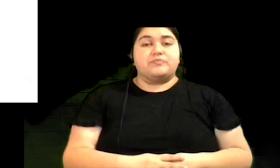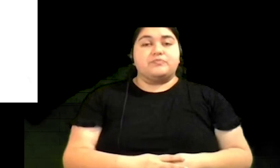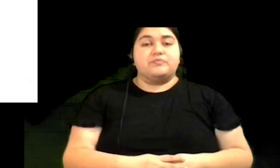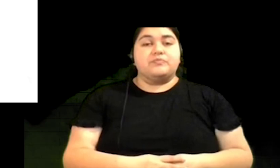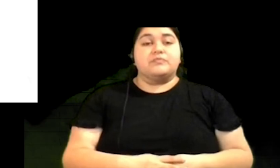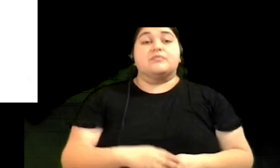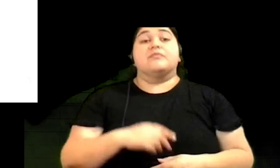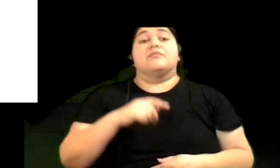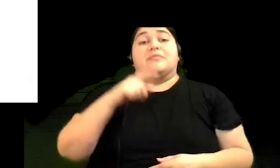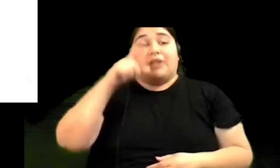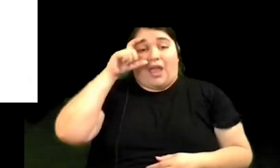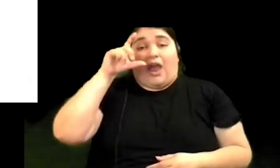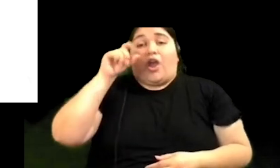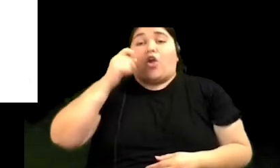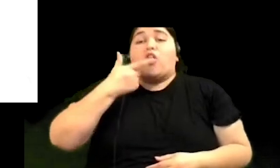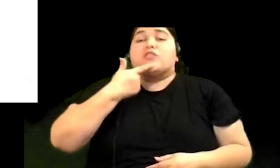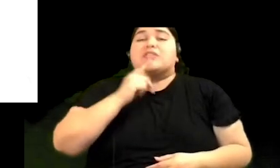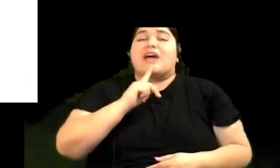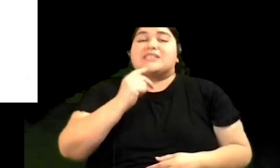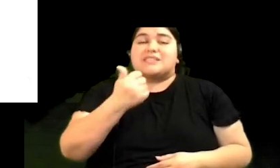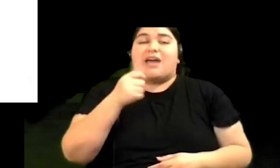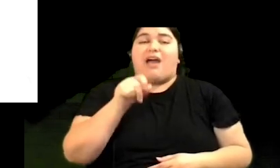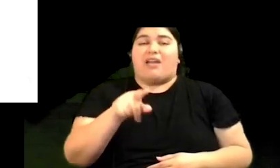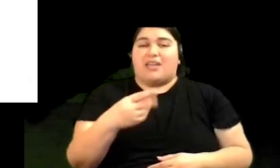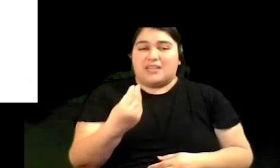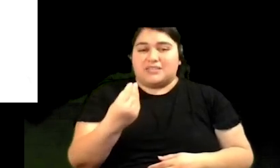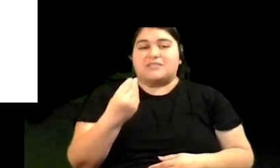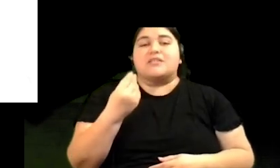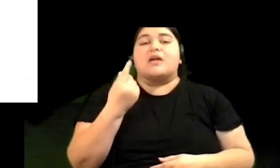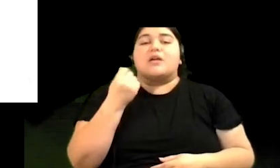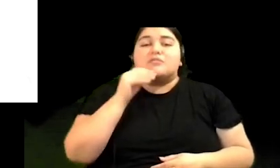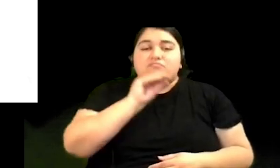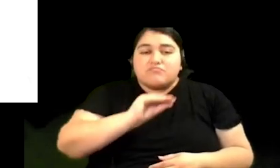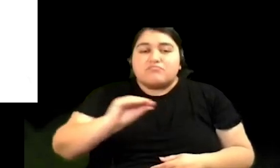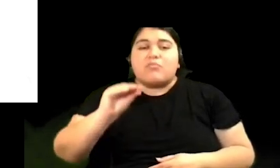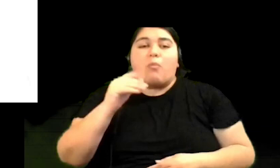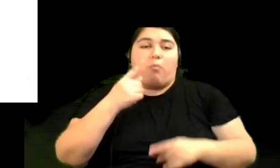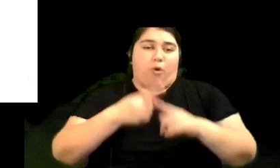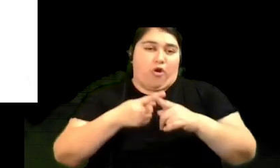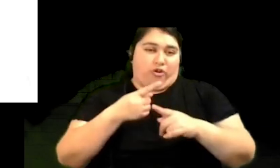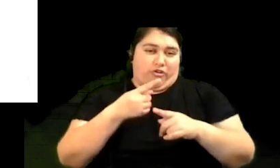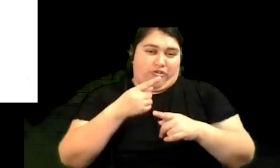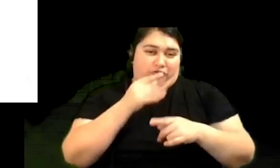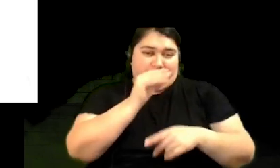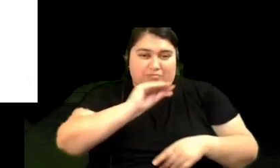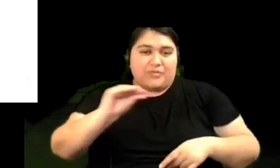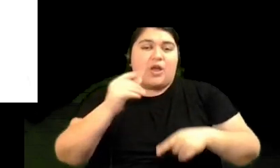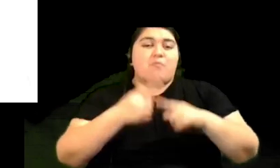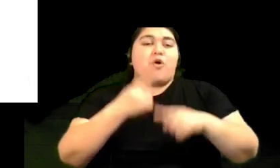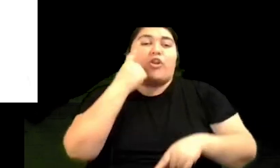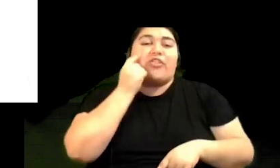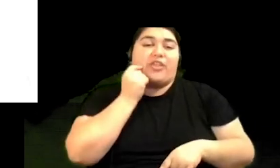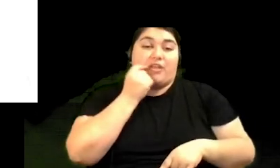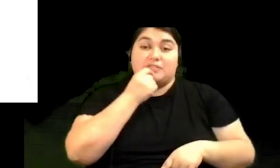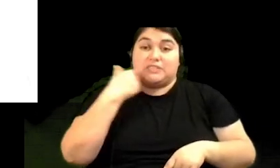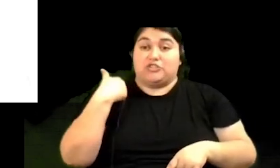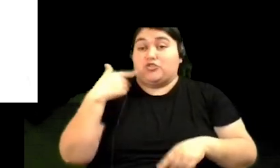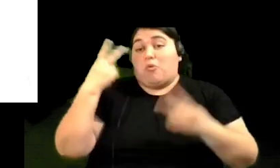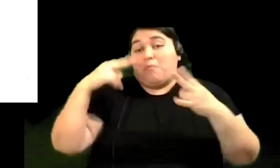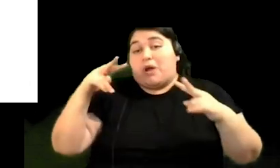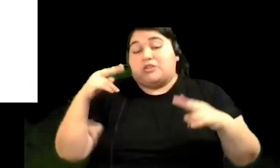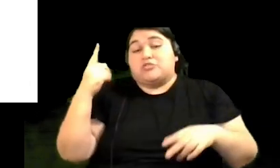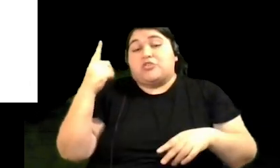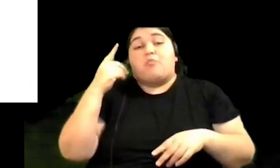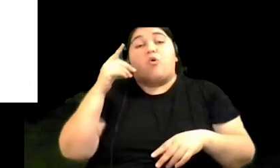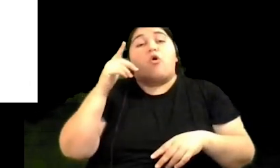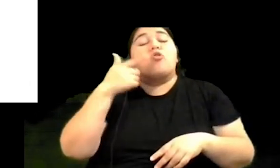Esta ecotasa toma como base imponible un monto fijo por día de pernocte, ¿no? O sea, por noche que yo estoy en San Carlos de Bariloche,